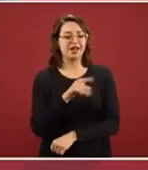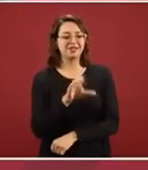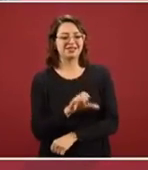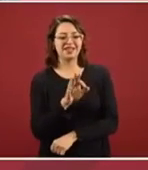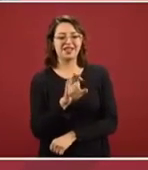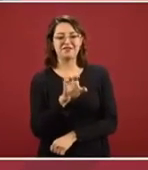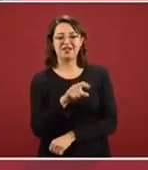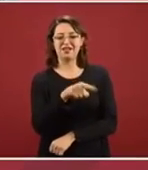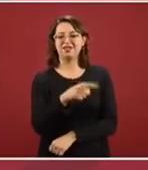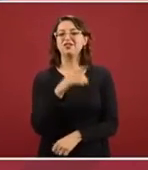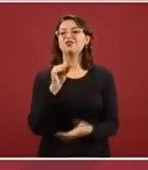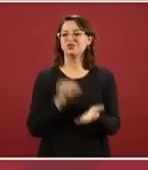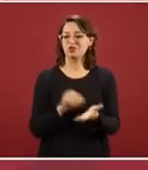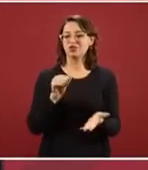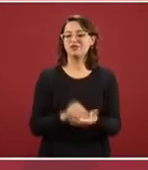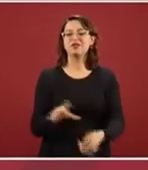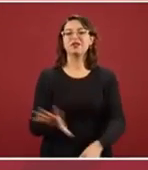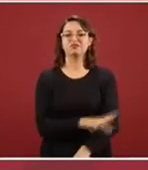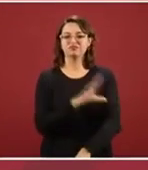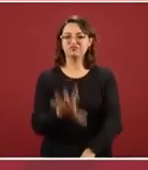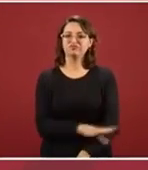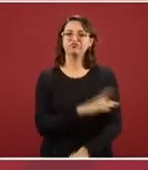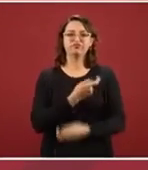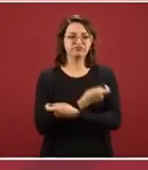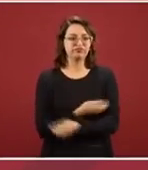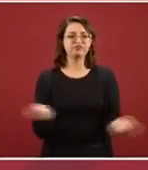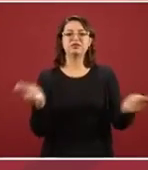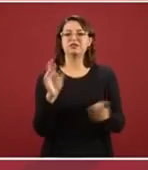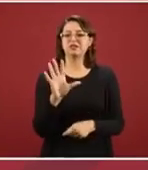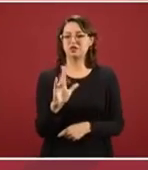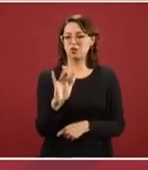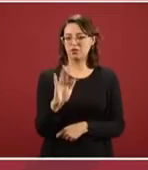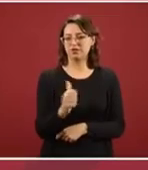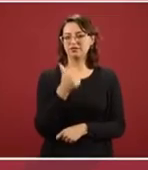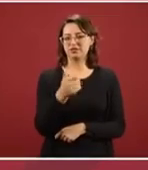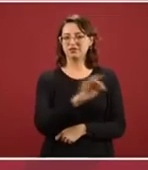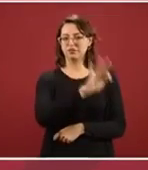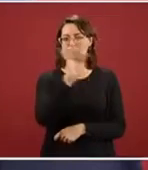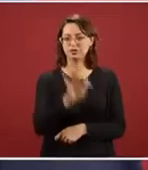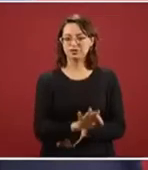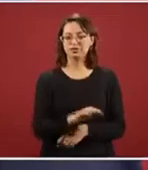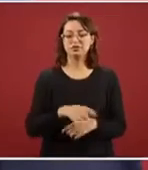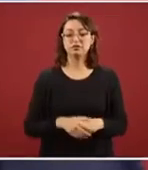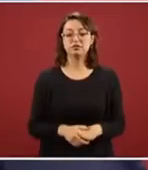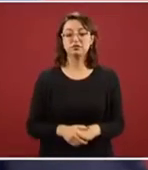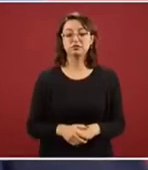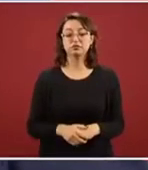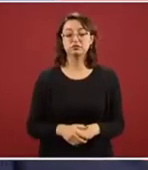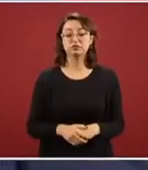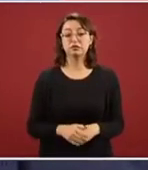Electricidad está generando el 56%. Si